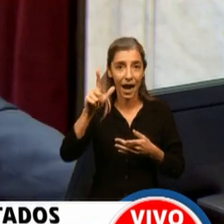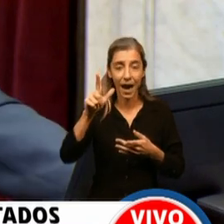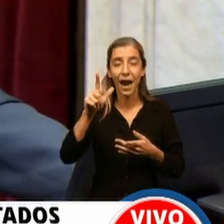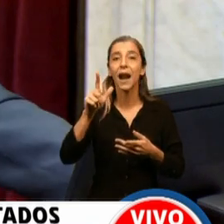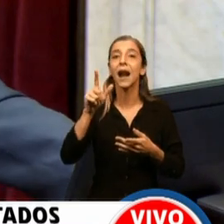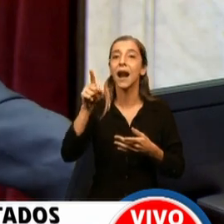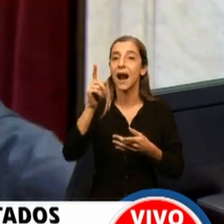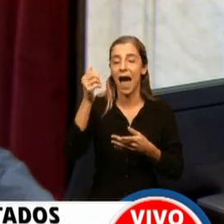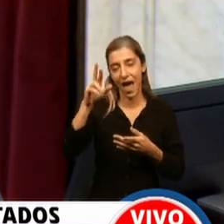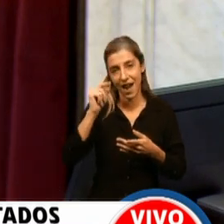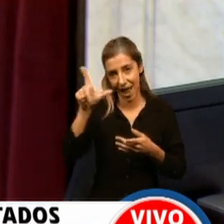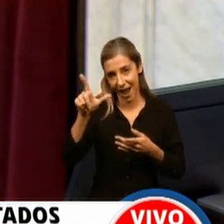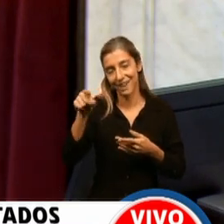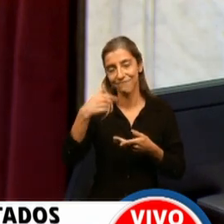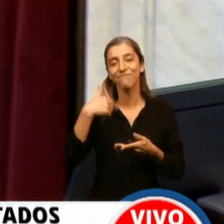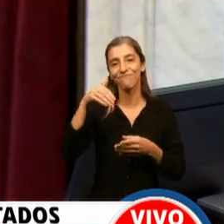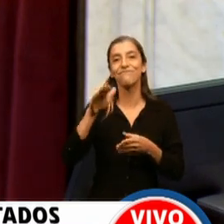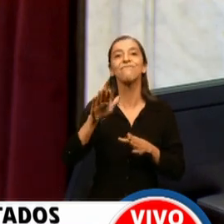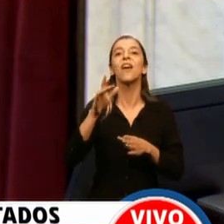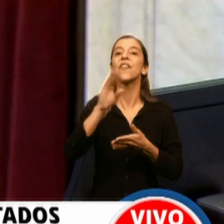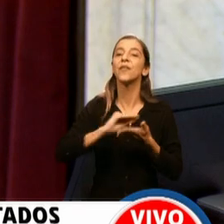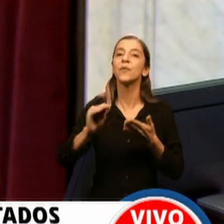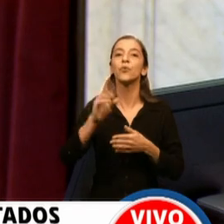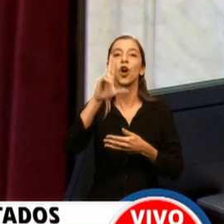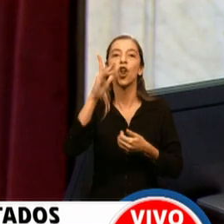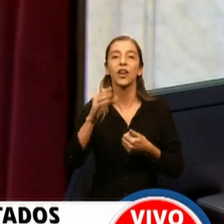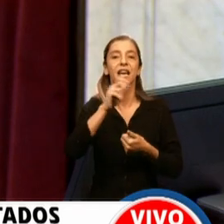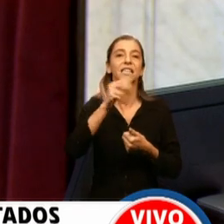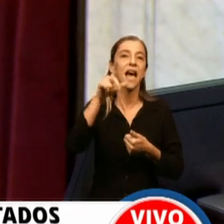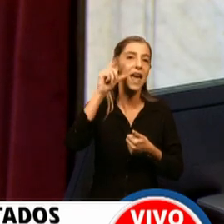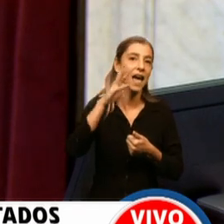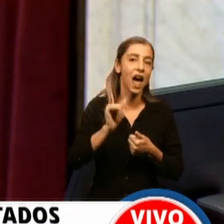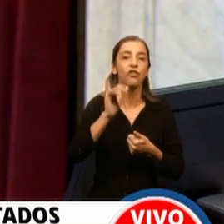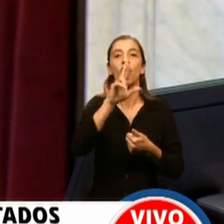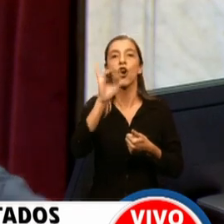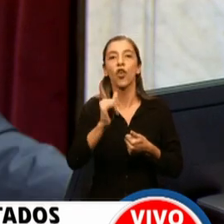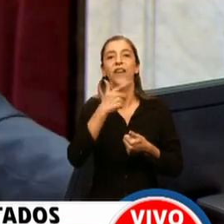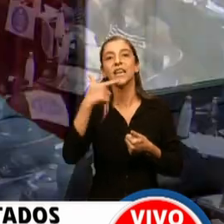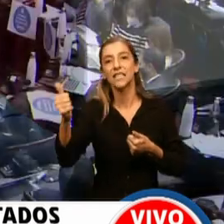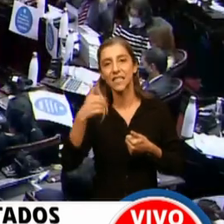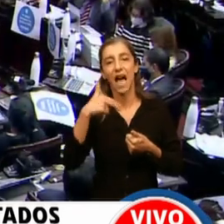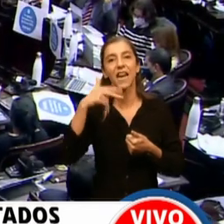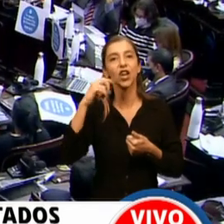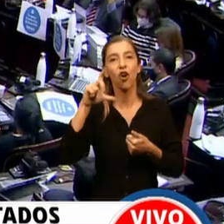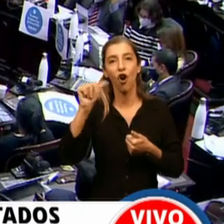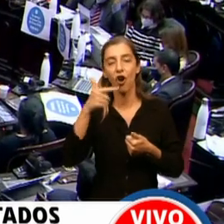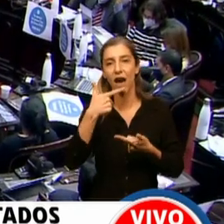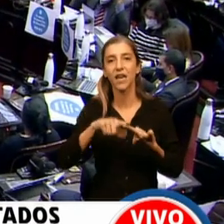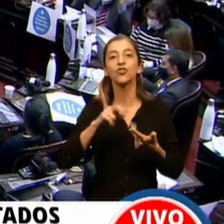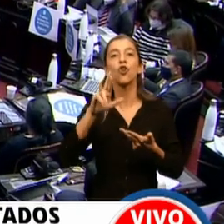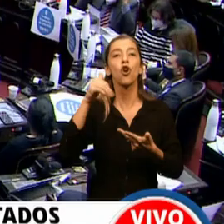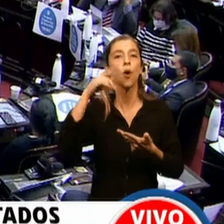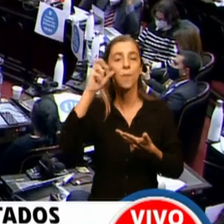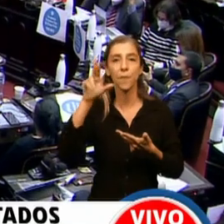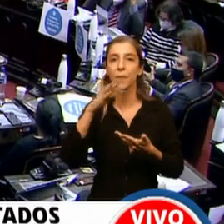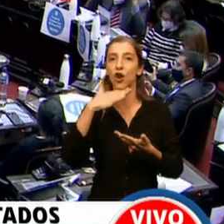ariel diputado rodríguez alejandro diputado rodríguez a nicolás diputado romero jorge